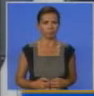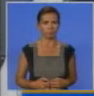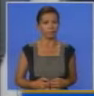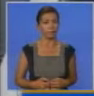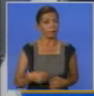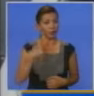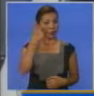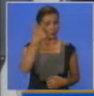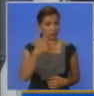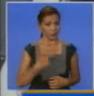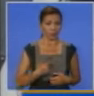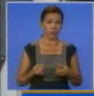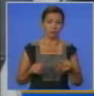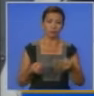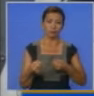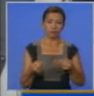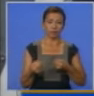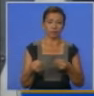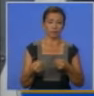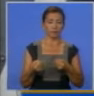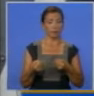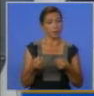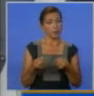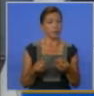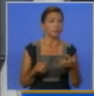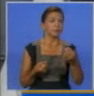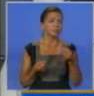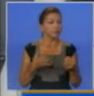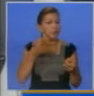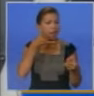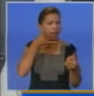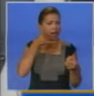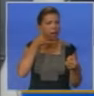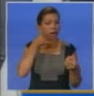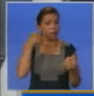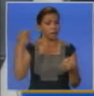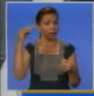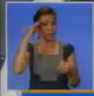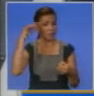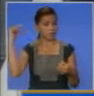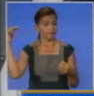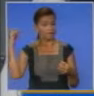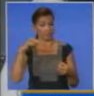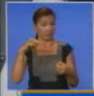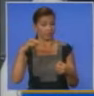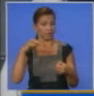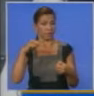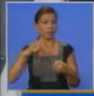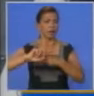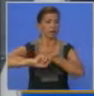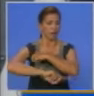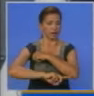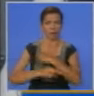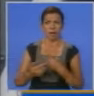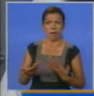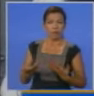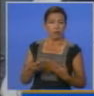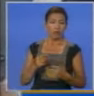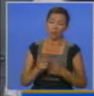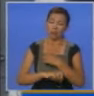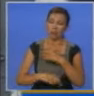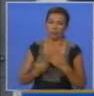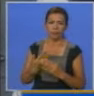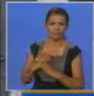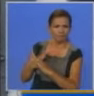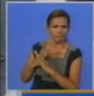El conductor que es sancionado por hablar por celular mientras conduce se muestra generalmente a la ofensiva o a la defensiva.